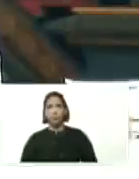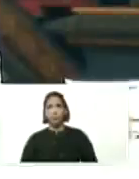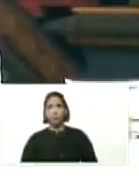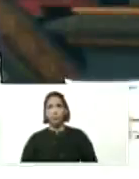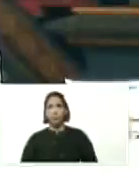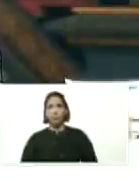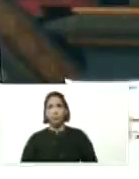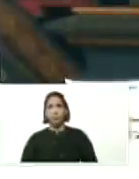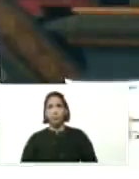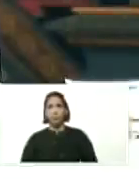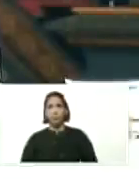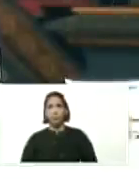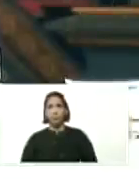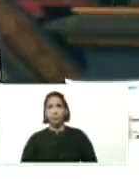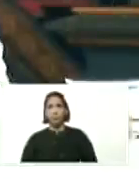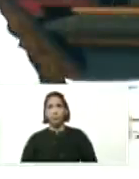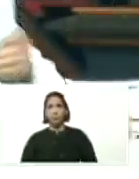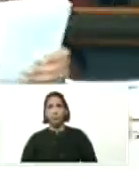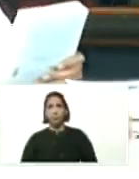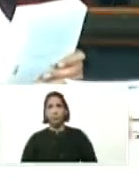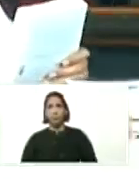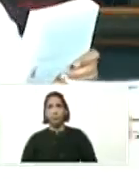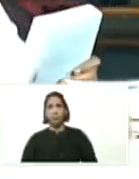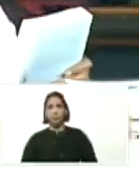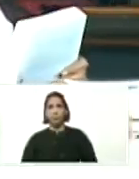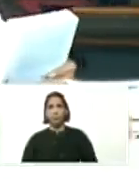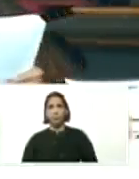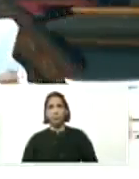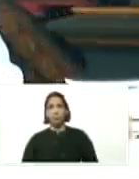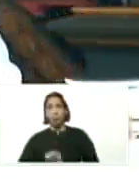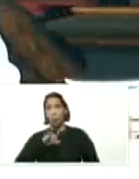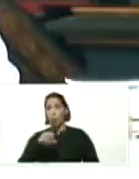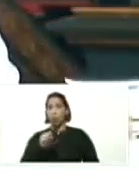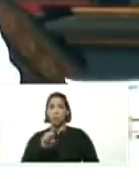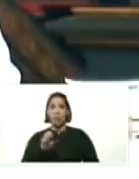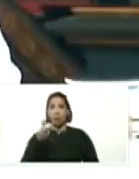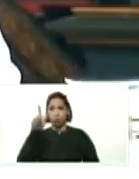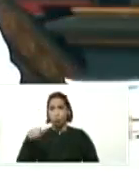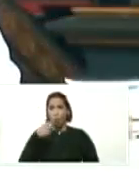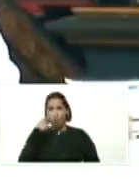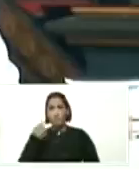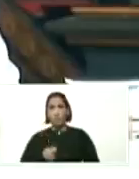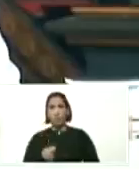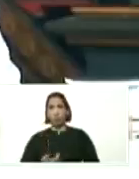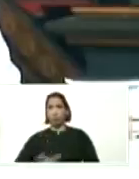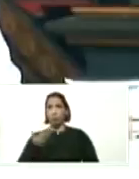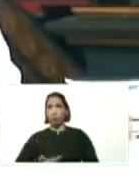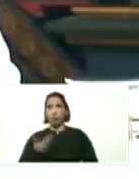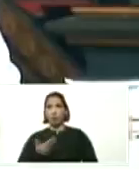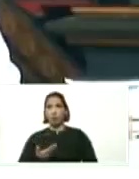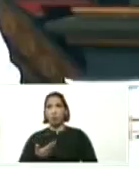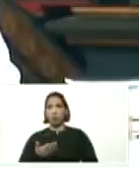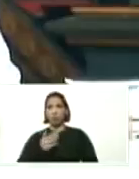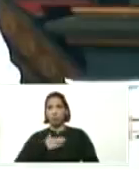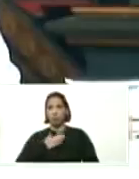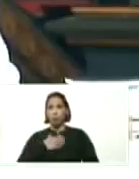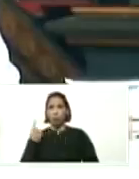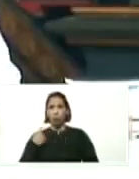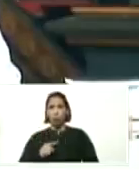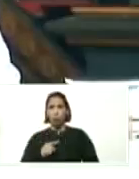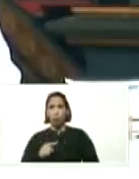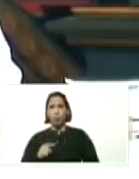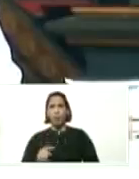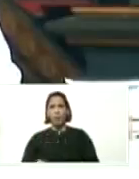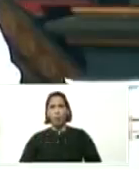José Vicente, bueno, José Vicente es entrañable para nosotros. Tuve la fortuna